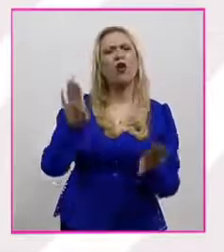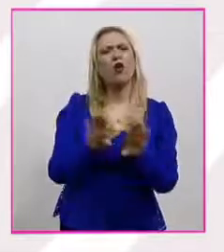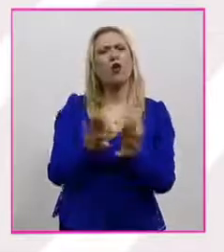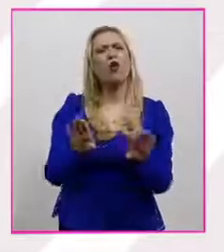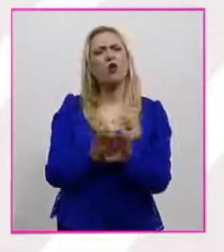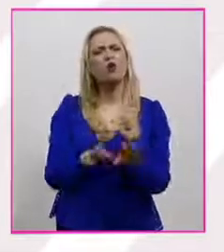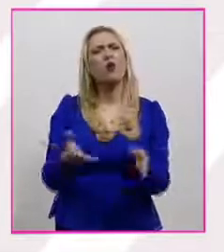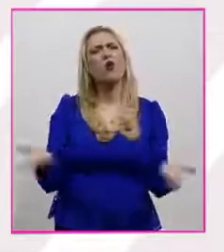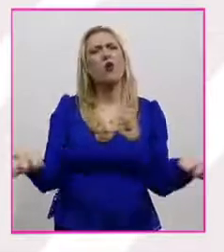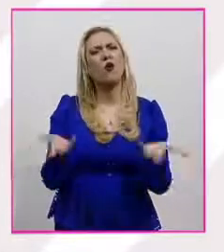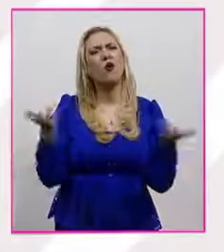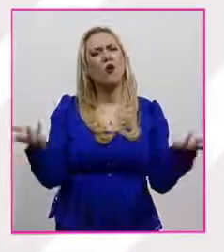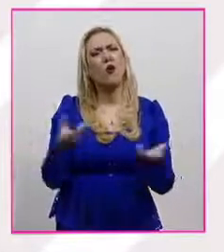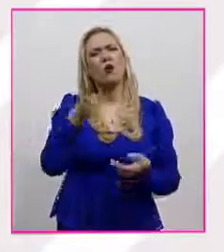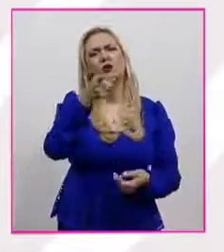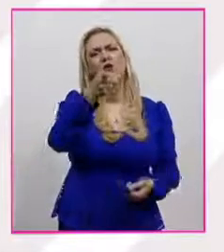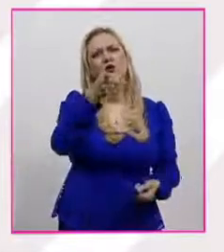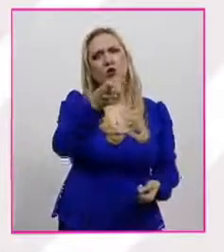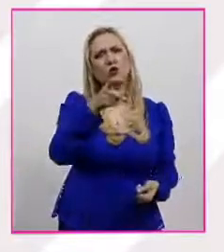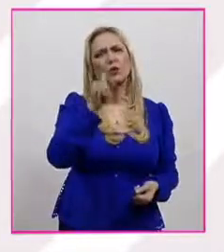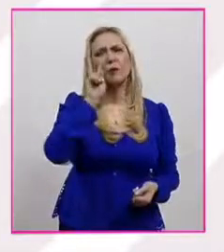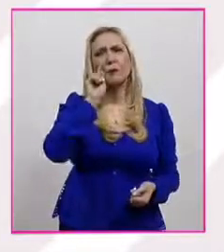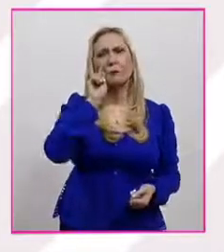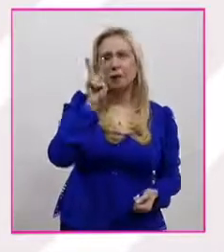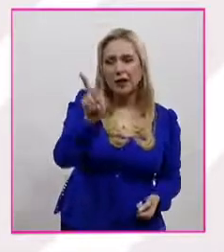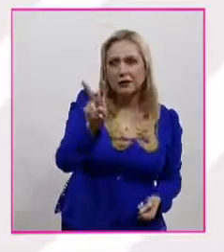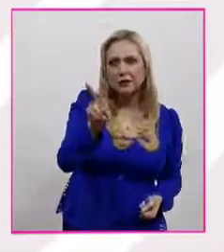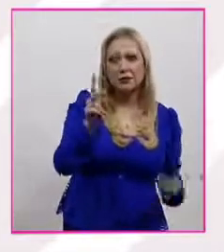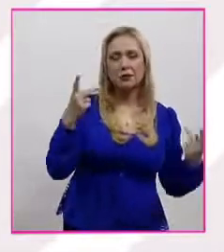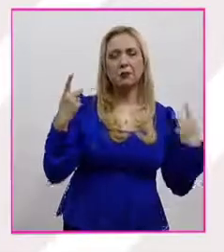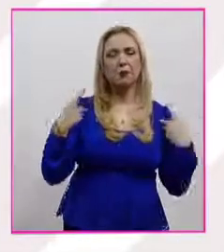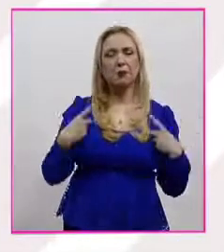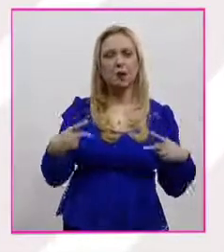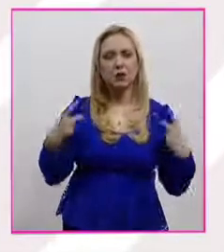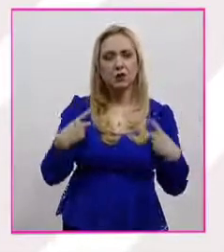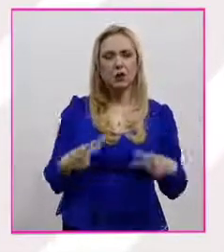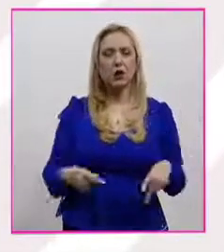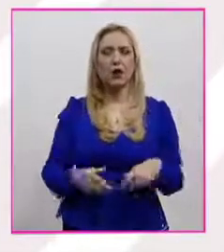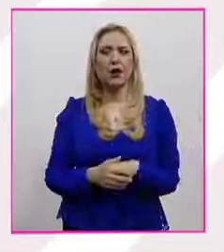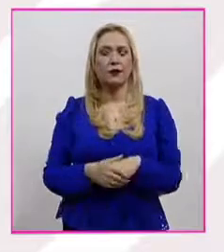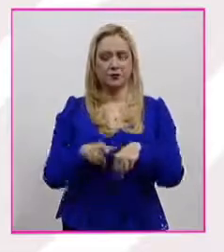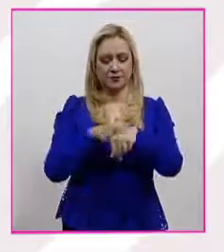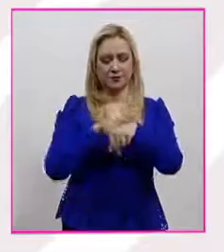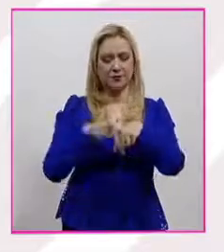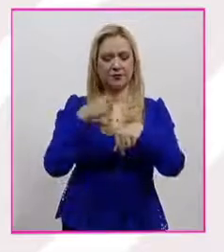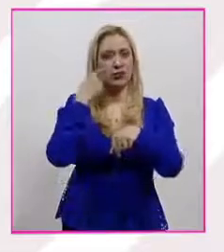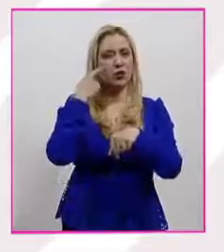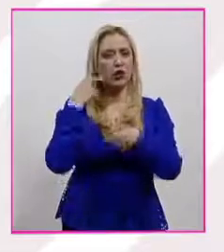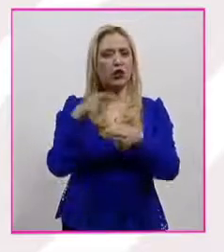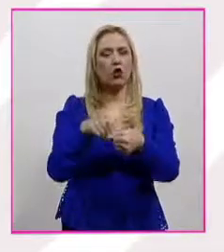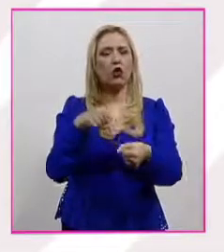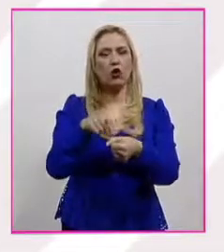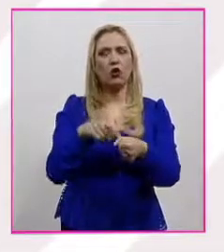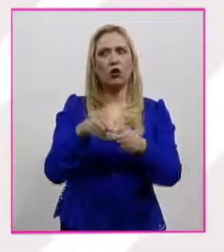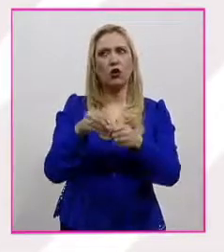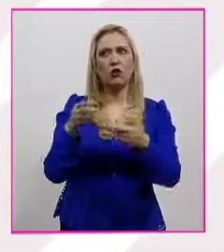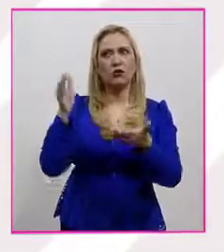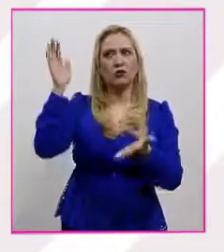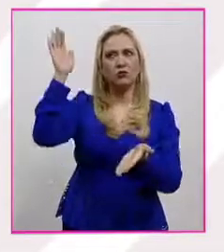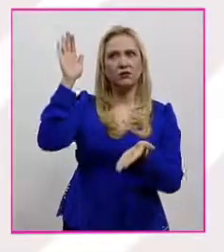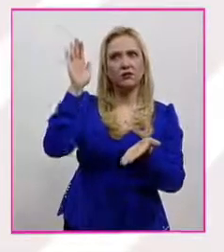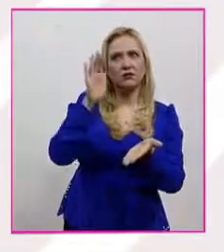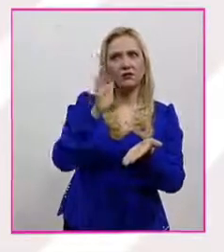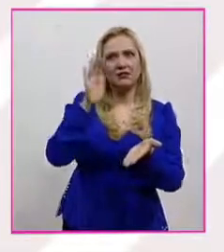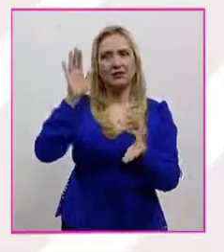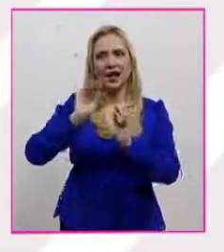piel? O sea, ¿cómo tú identificas a las personas atendiendo a esa tonalidad de piel? Esa es una gran